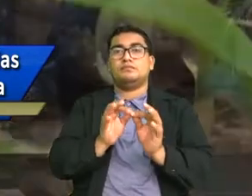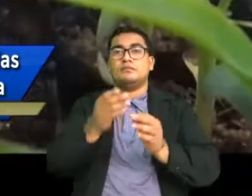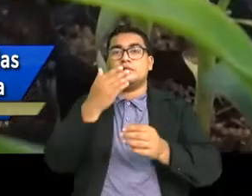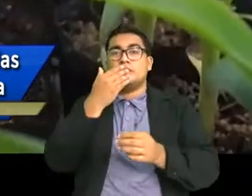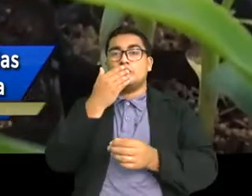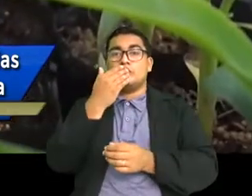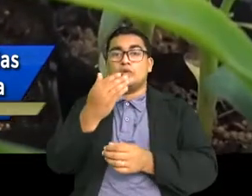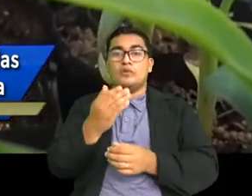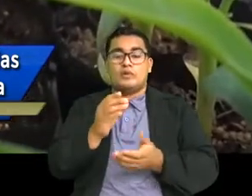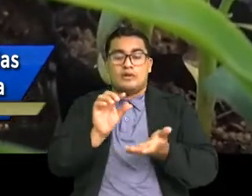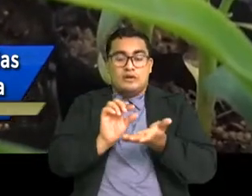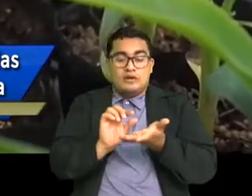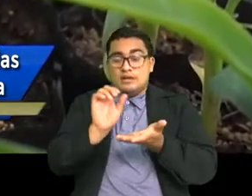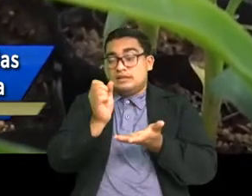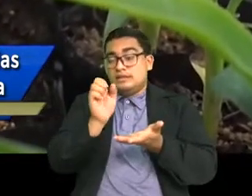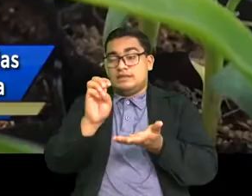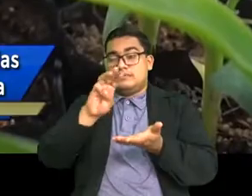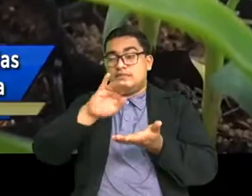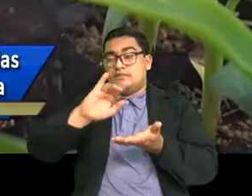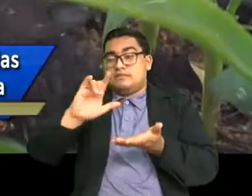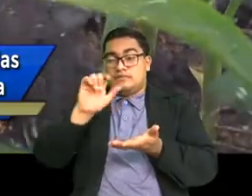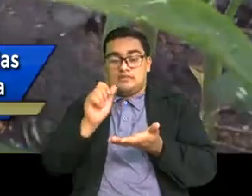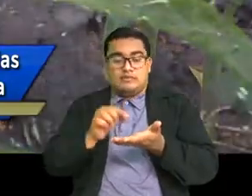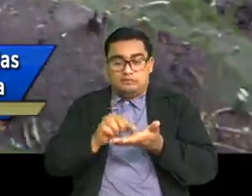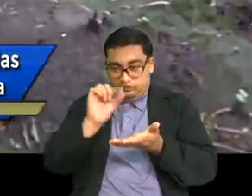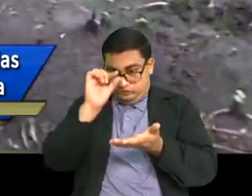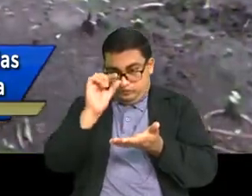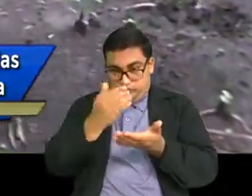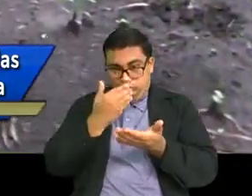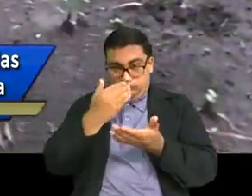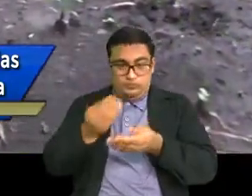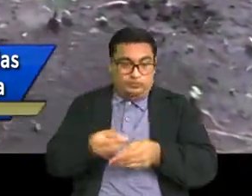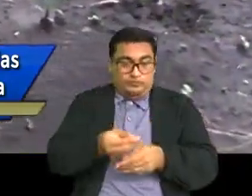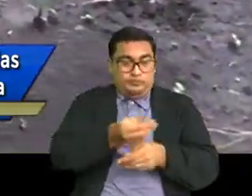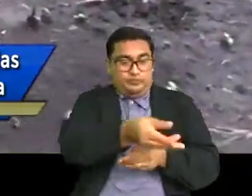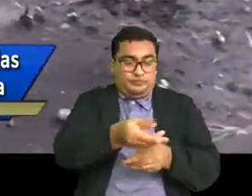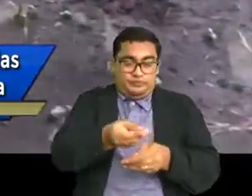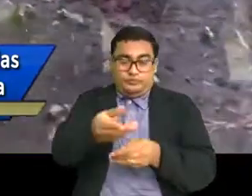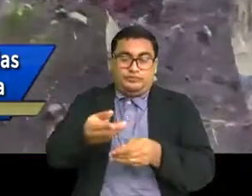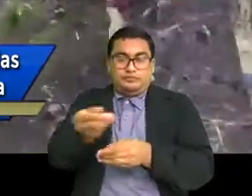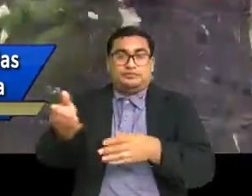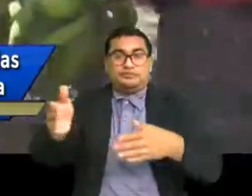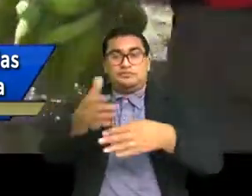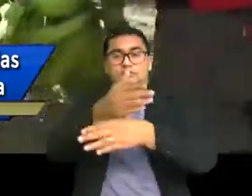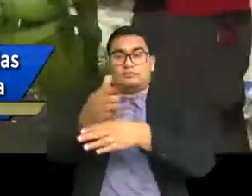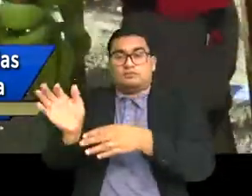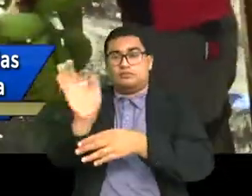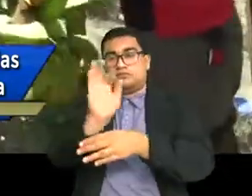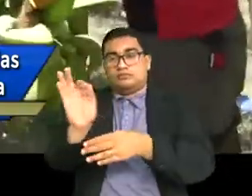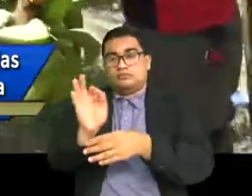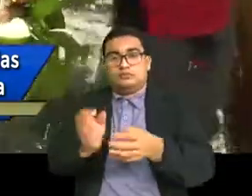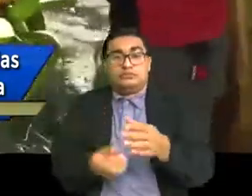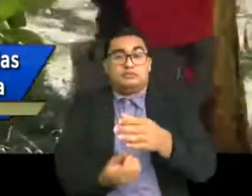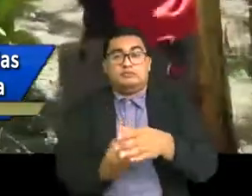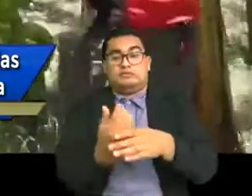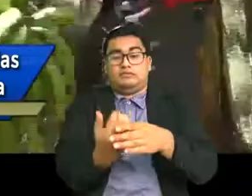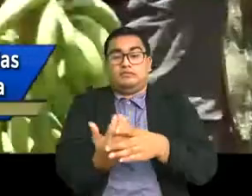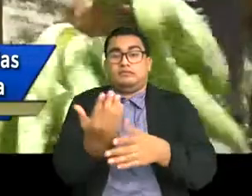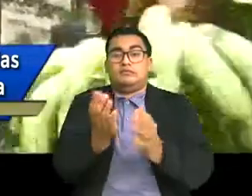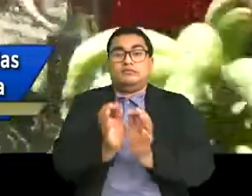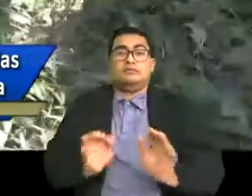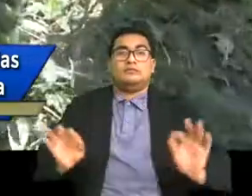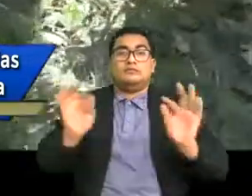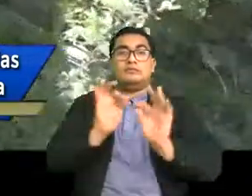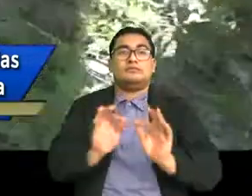prueba de la semilla que vamos a sembrar sobre todo capacitar en el uso de una variedad por ejemplo entonces hemos hemos tratado hemos venido desarrollando